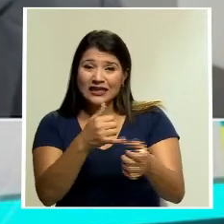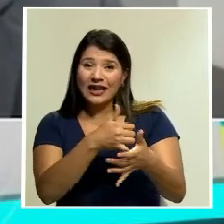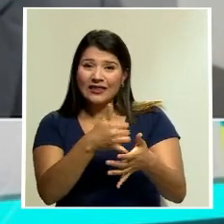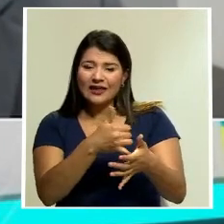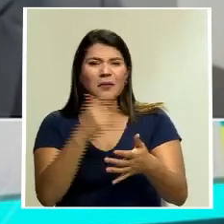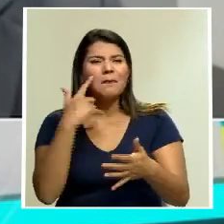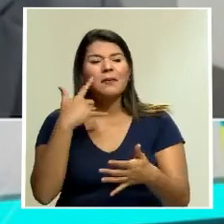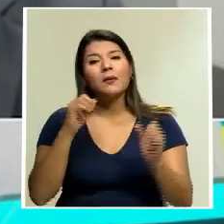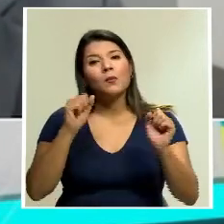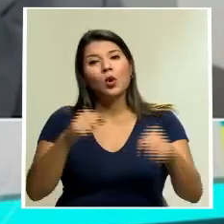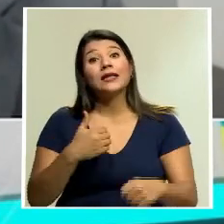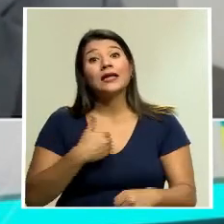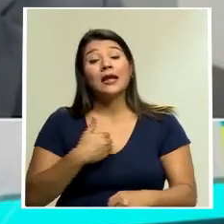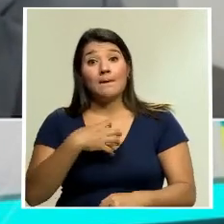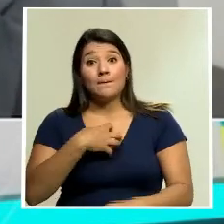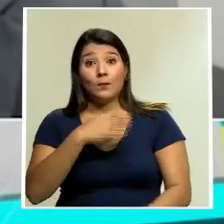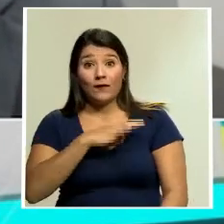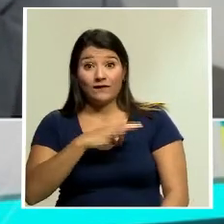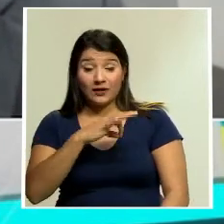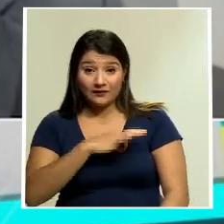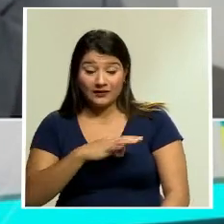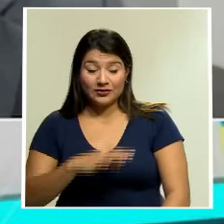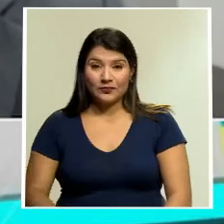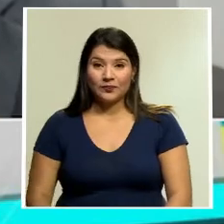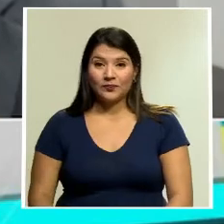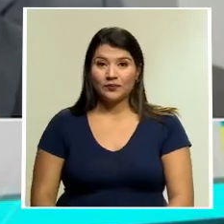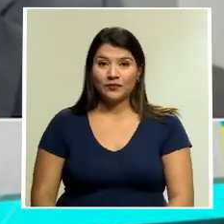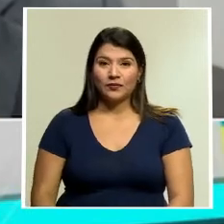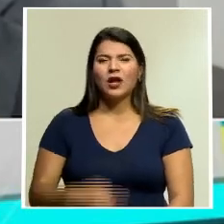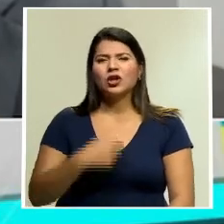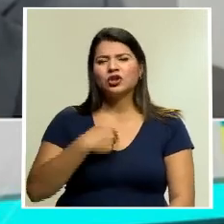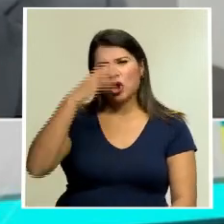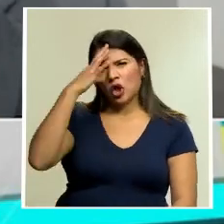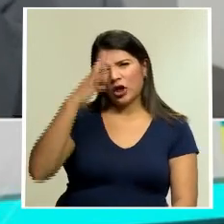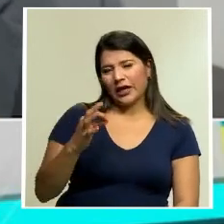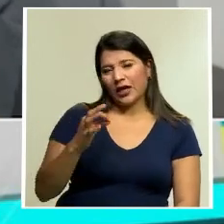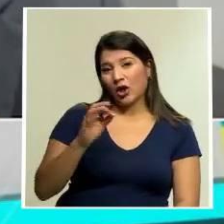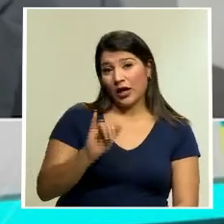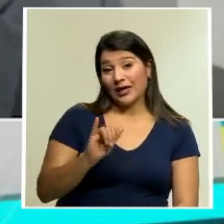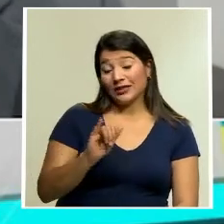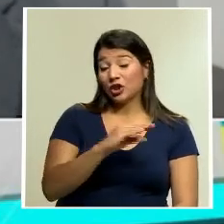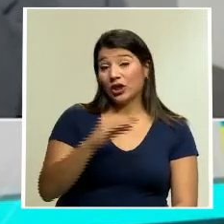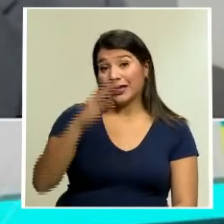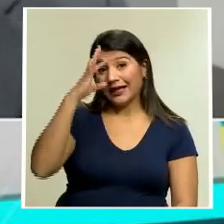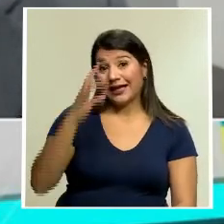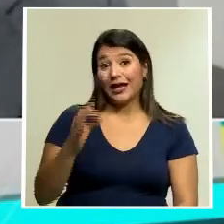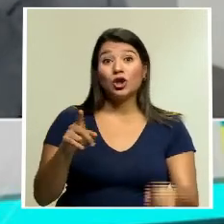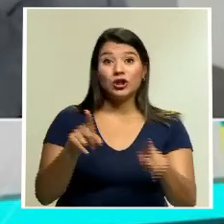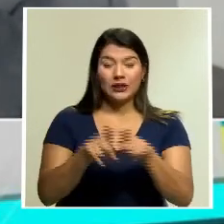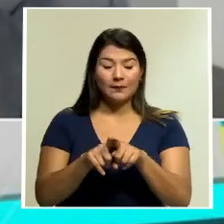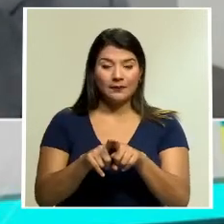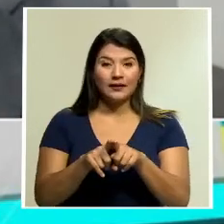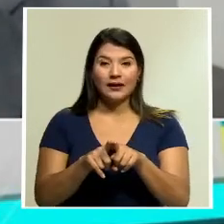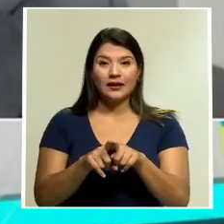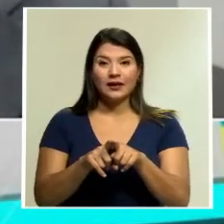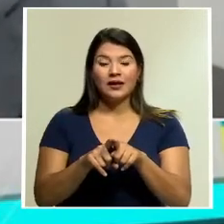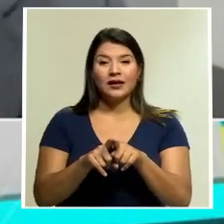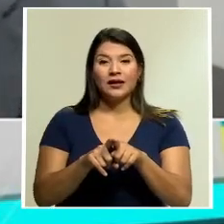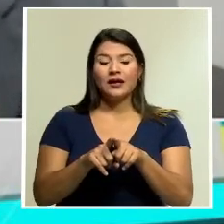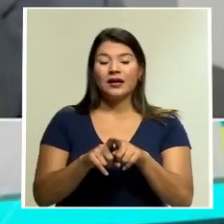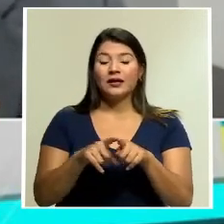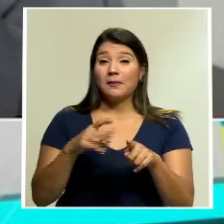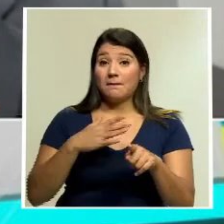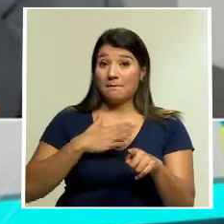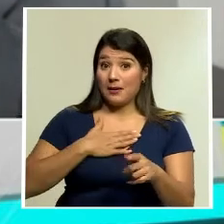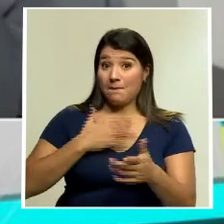obtener sus beneficios. Yo creo en eso y creo además, estoy haciendo un planteamiento